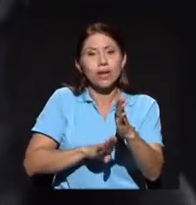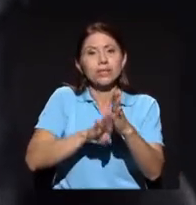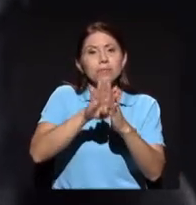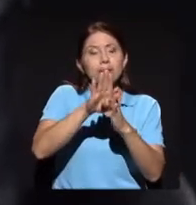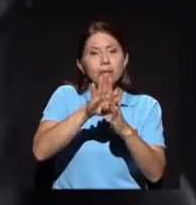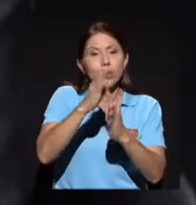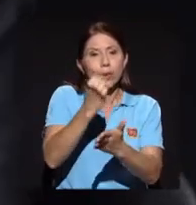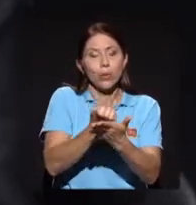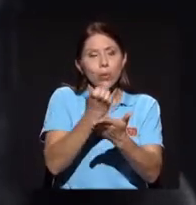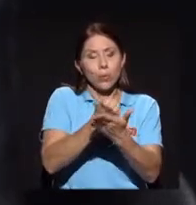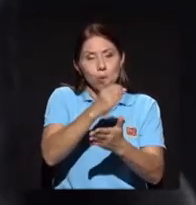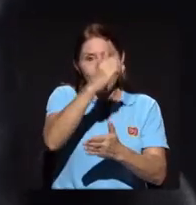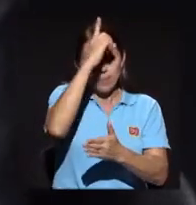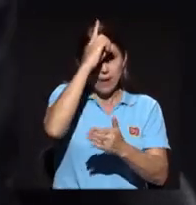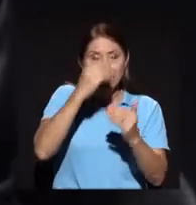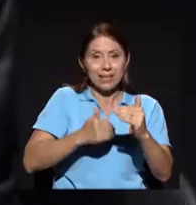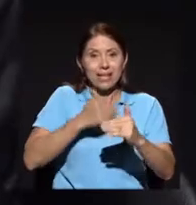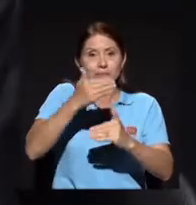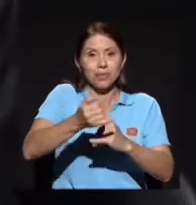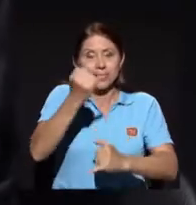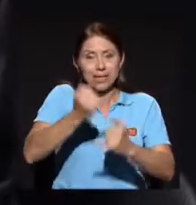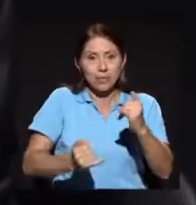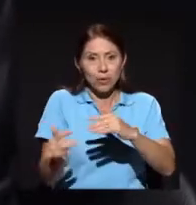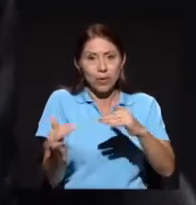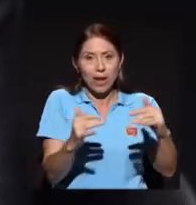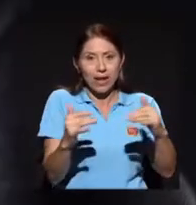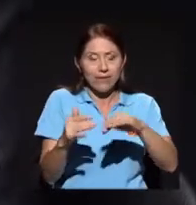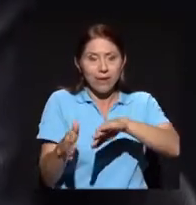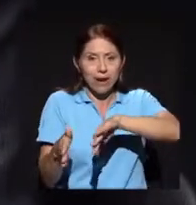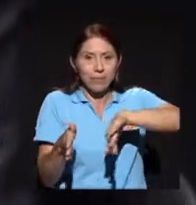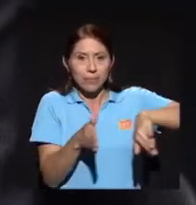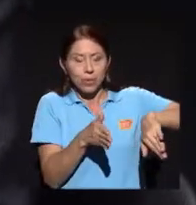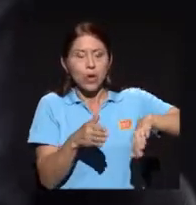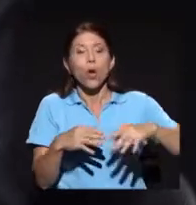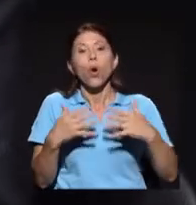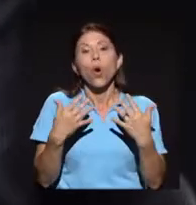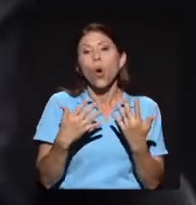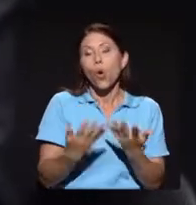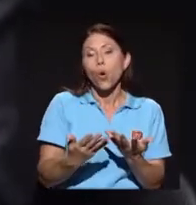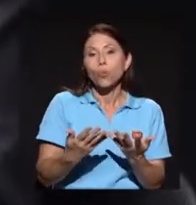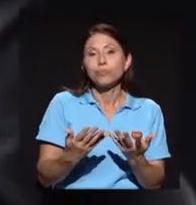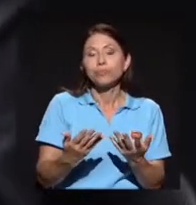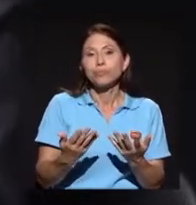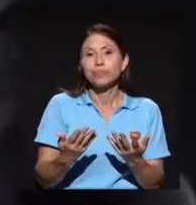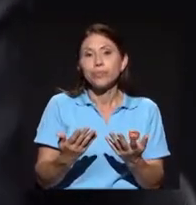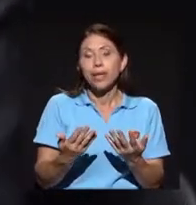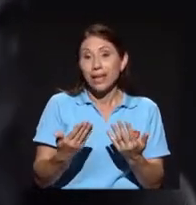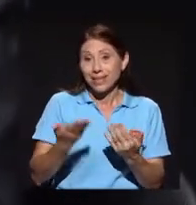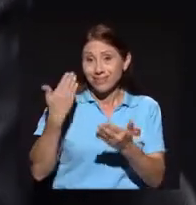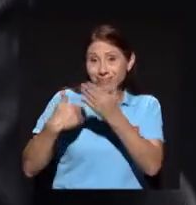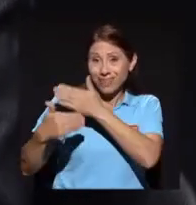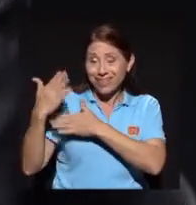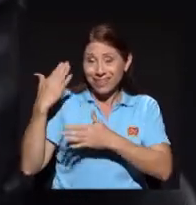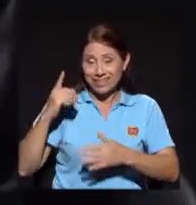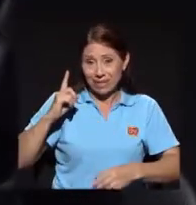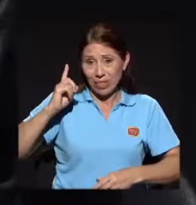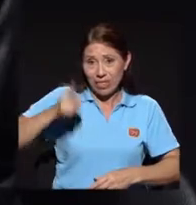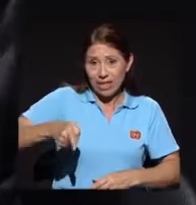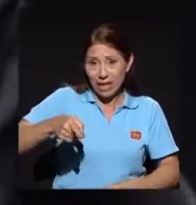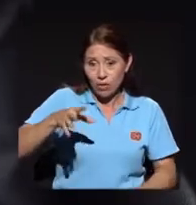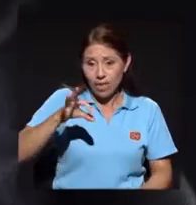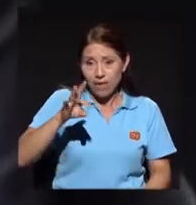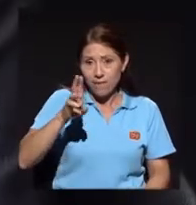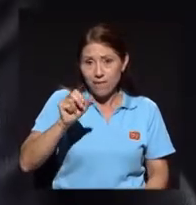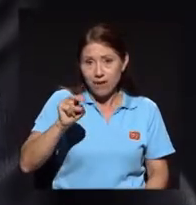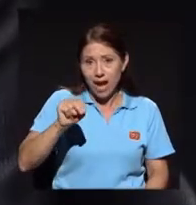o por ejemplo la salida de la salida después de la caída de la dictadura de franco y